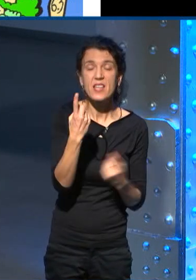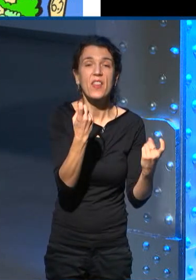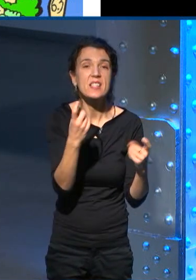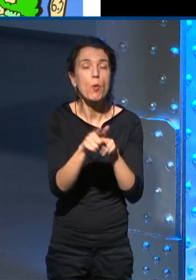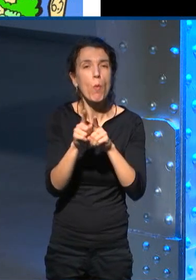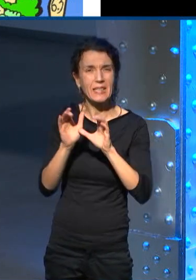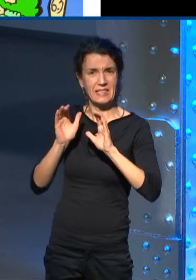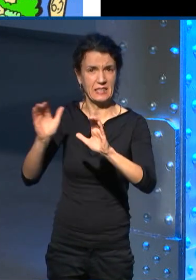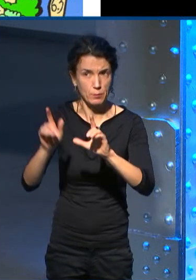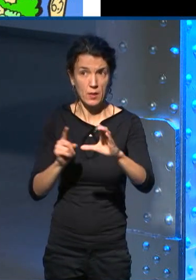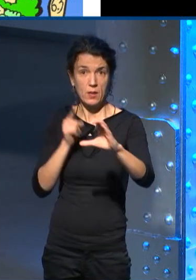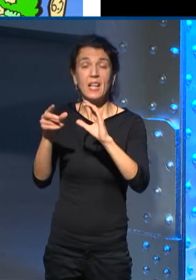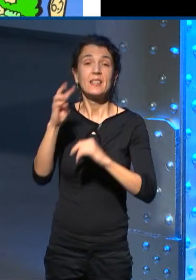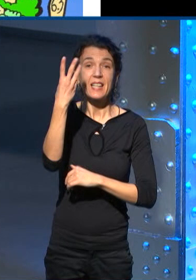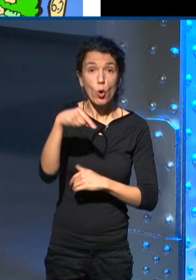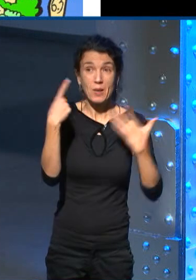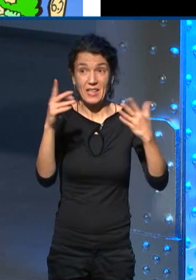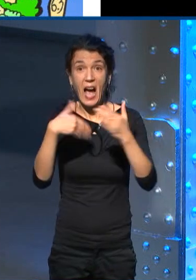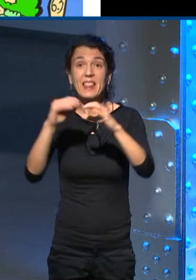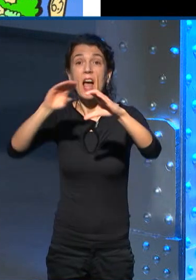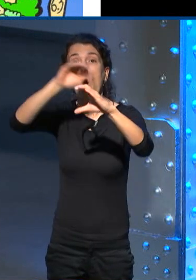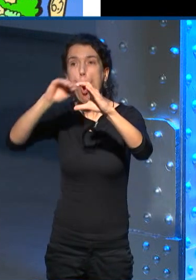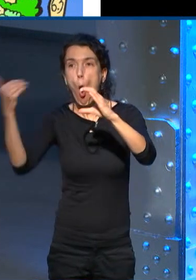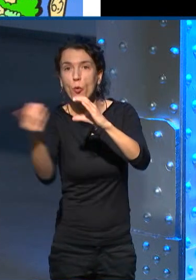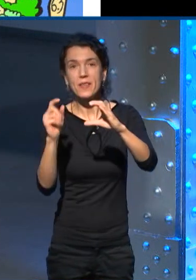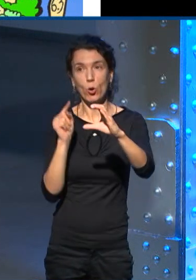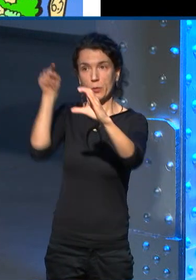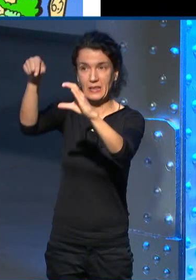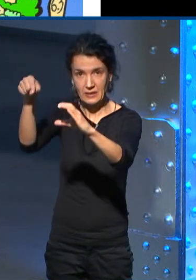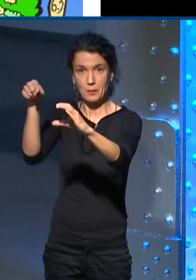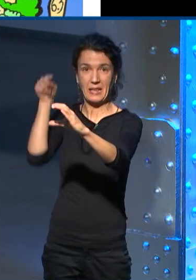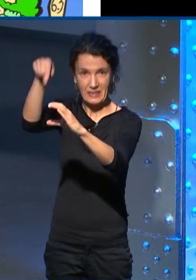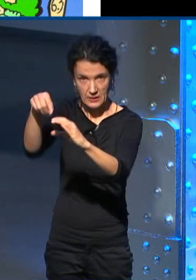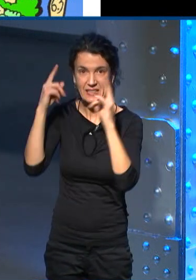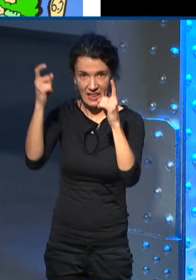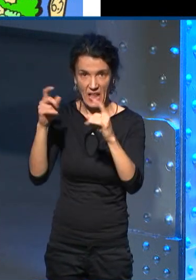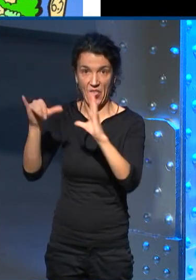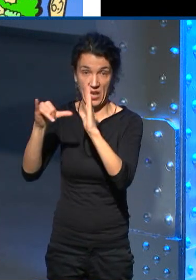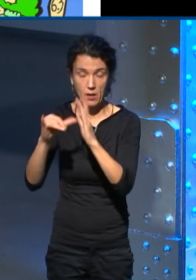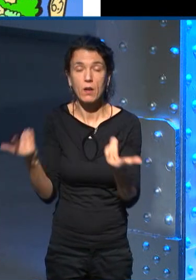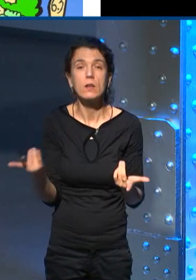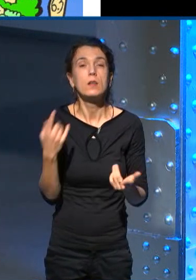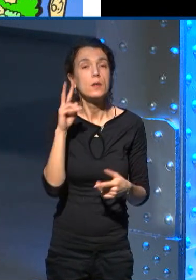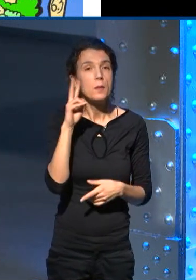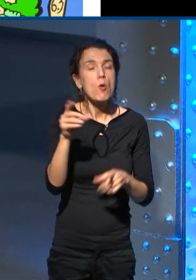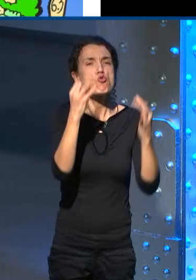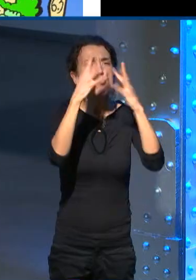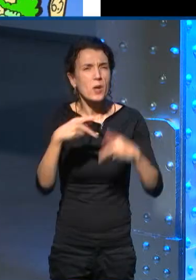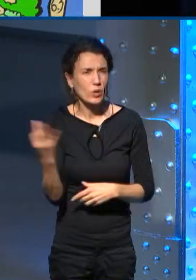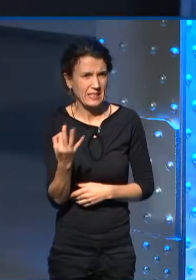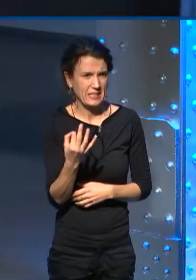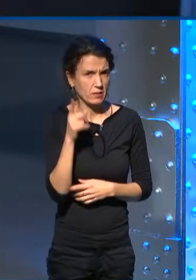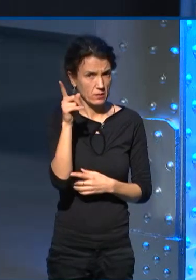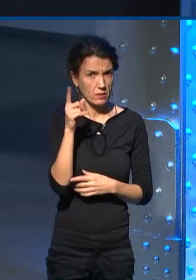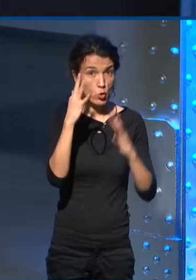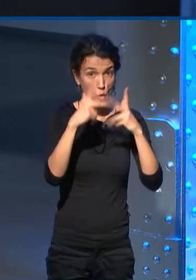otro empujón, aquí pone de 3,6 para pasar a otro tipo de órbita, otro empujón para llegar a Marte. Bien, lo de menos es el diagrama en sí. ¿Estos números qué son? Estos